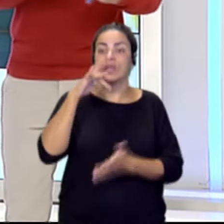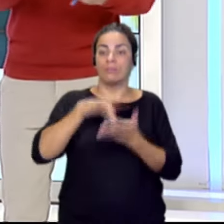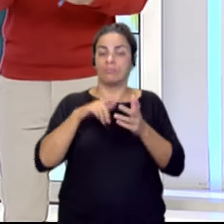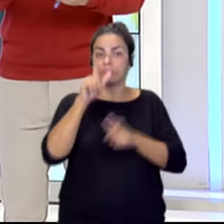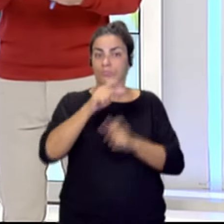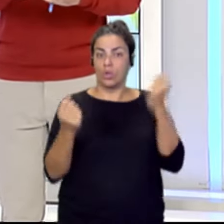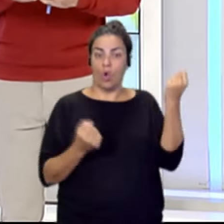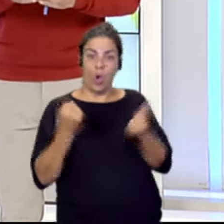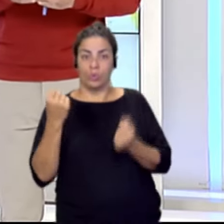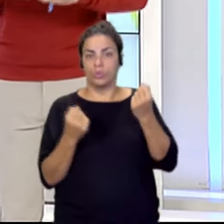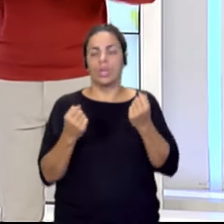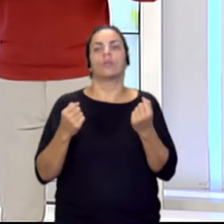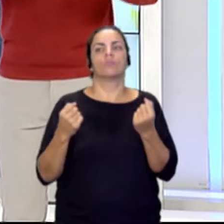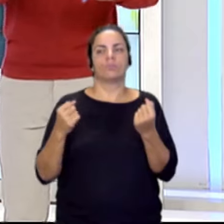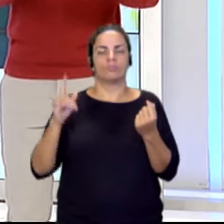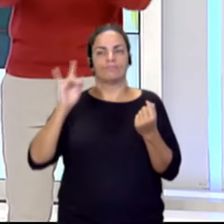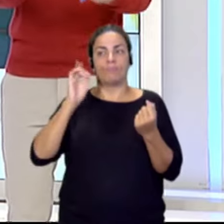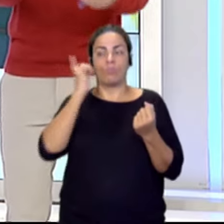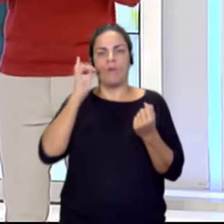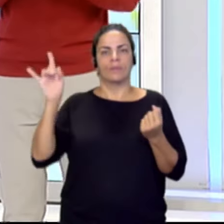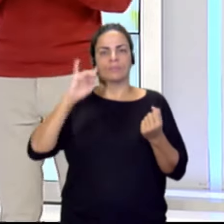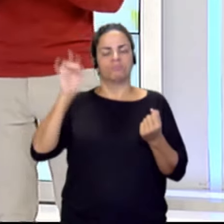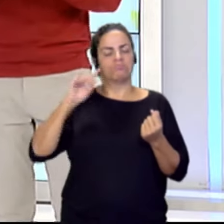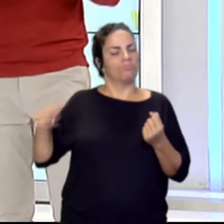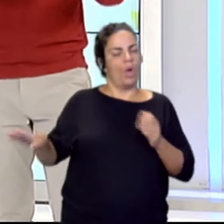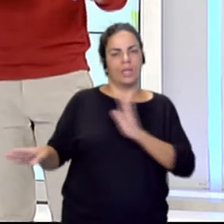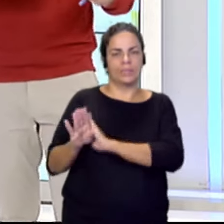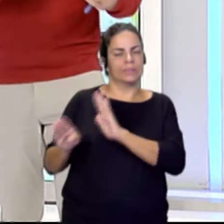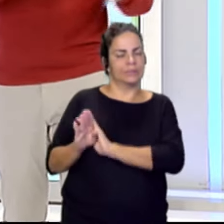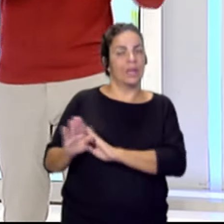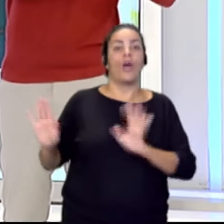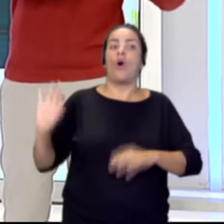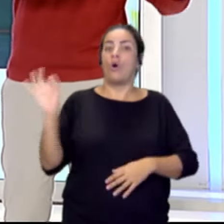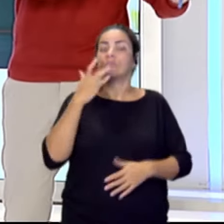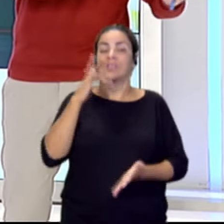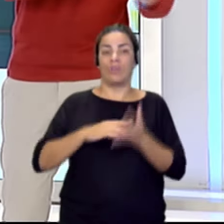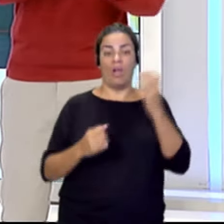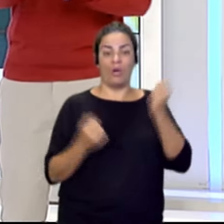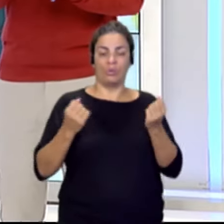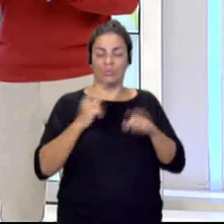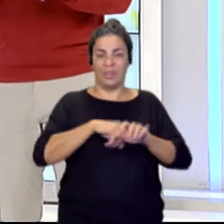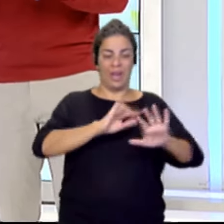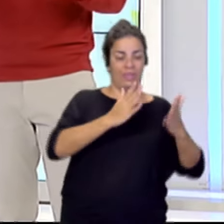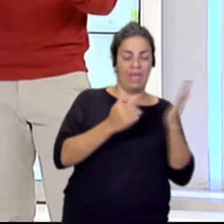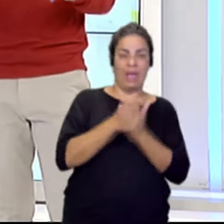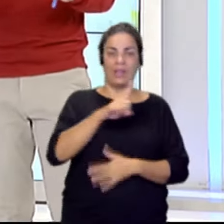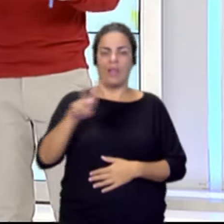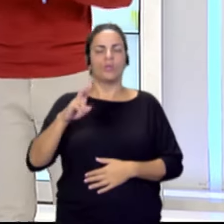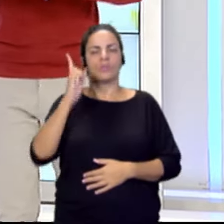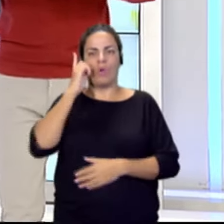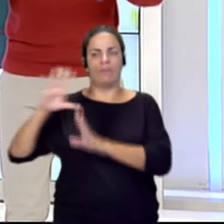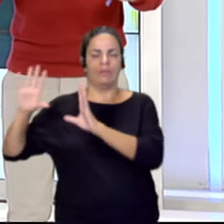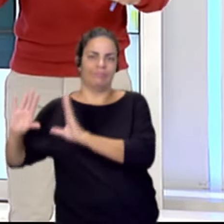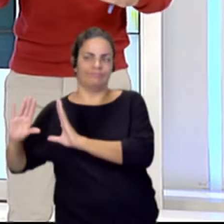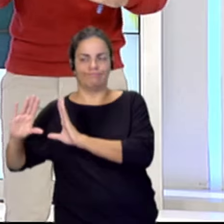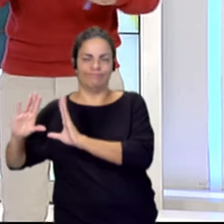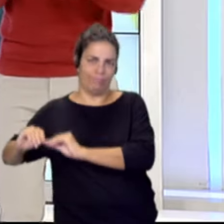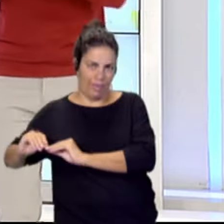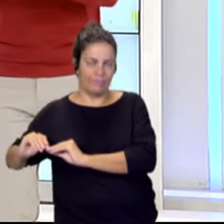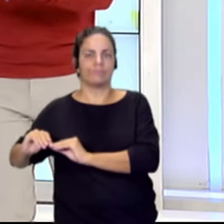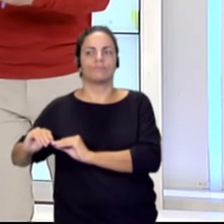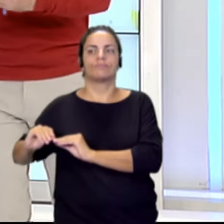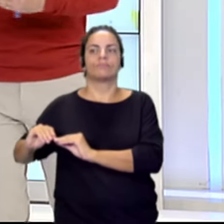esa alerta en sus móviles o desconectar el móvil previamente si van a conducir entre las 10 y las 12 de la mañana. Lógicamente no es recomendable,